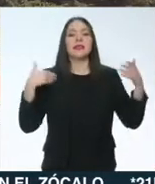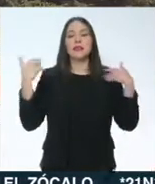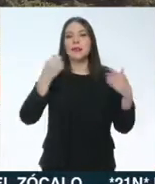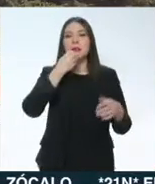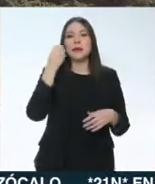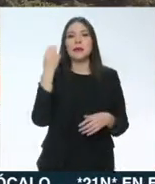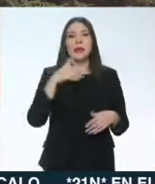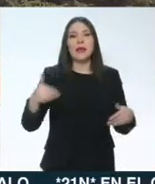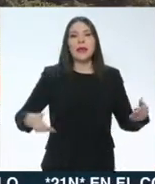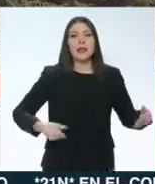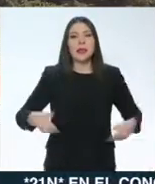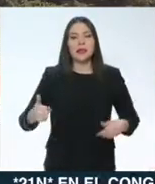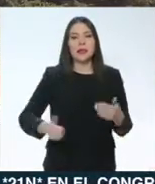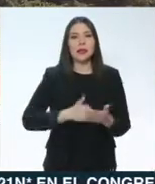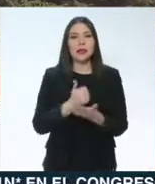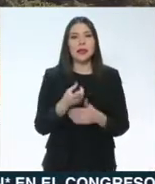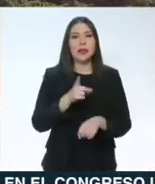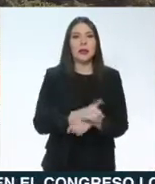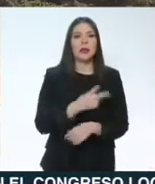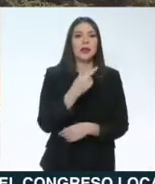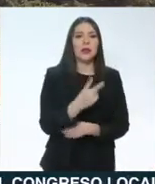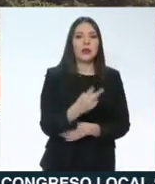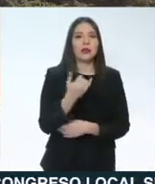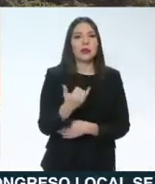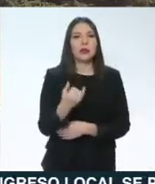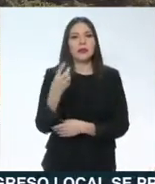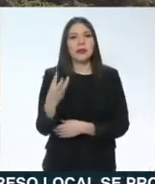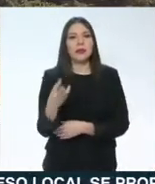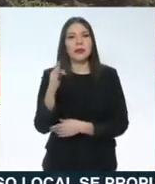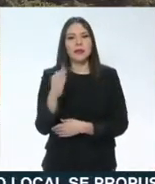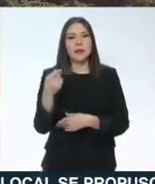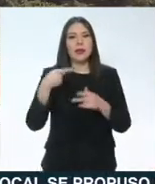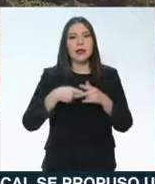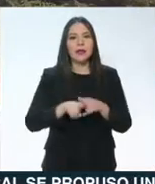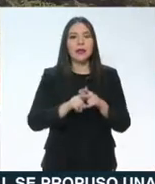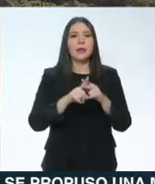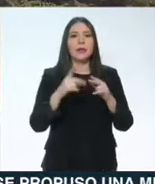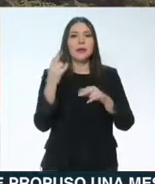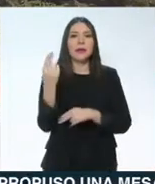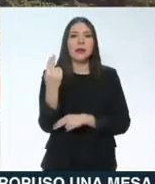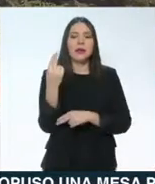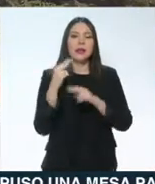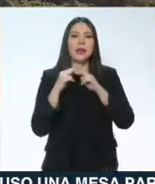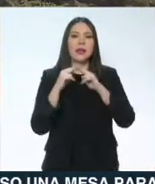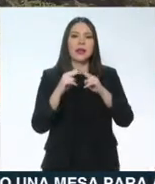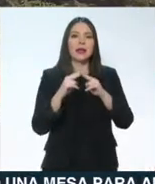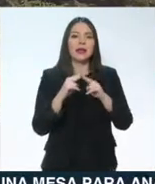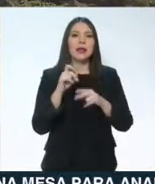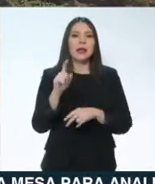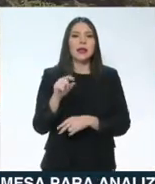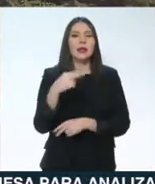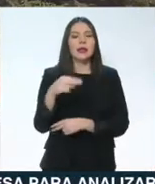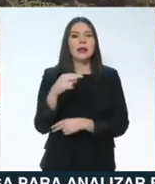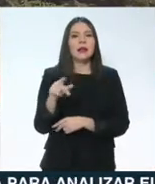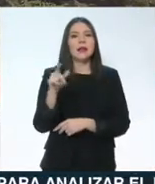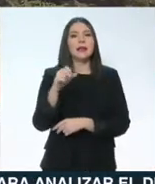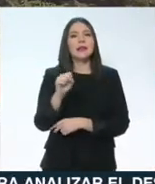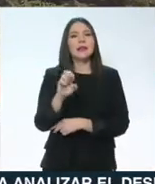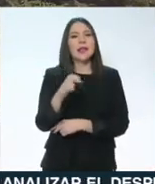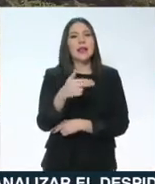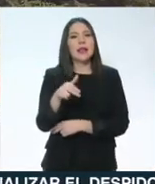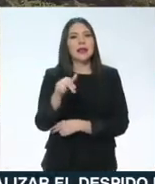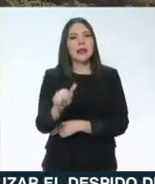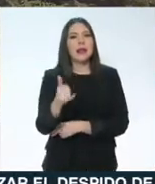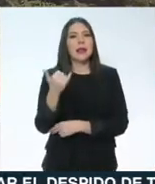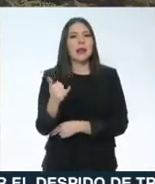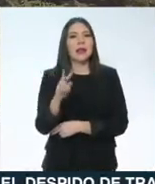Ciudad Esperanza Iris el 2 y 3 de febrero. Arrancamos con el 25 aniversario de Seña y Verbo, que es una de las